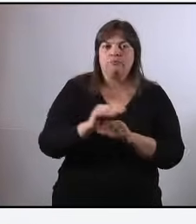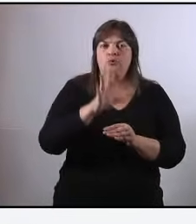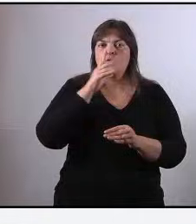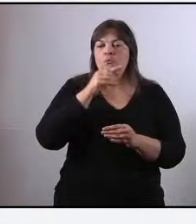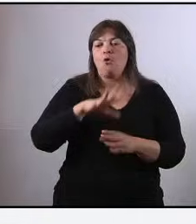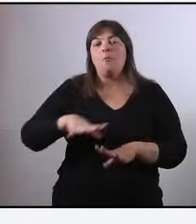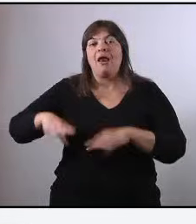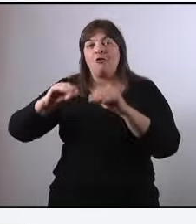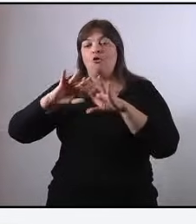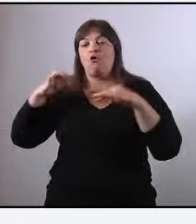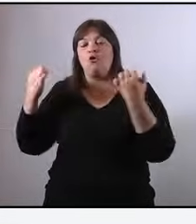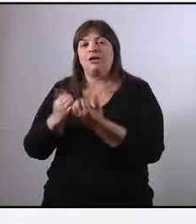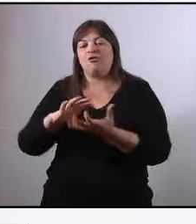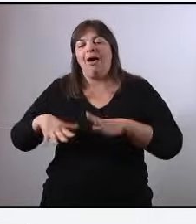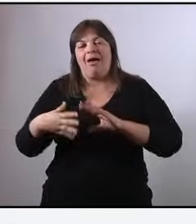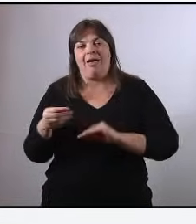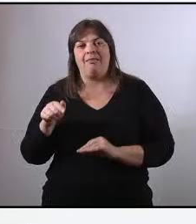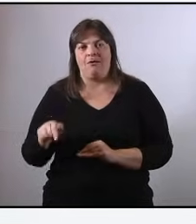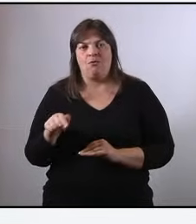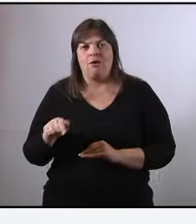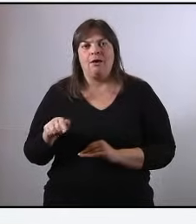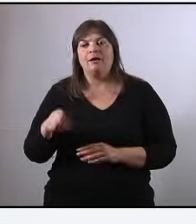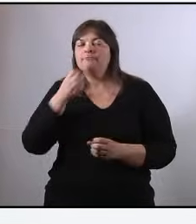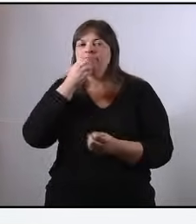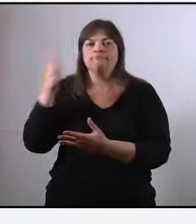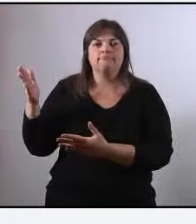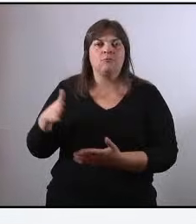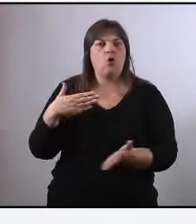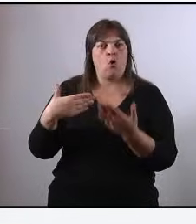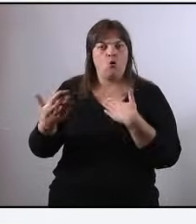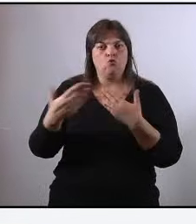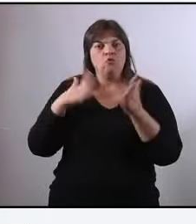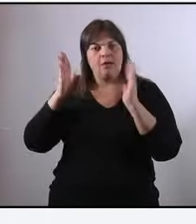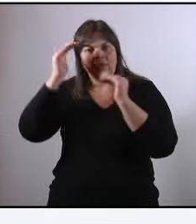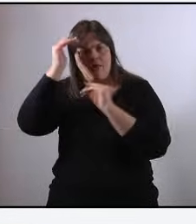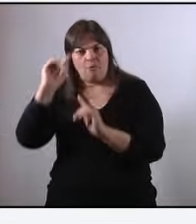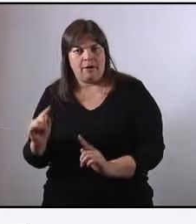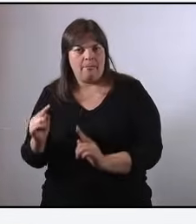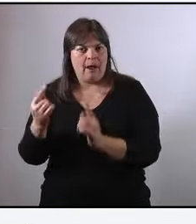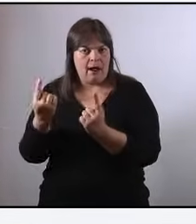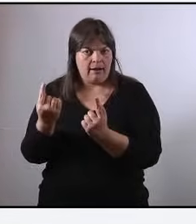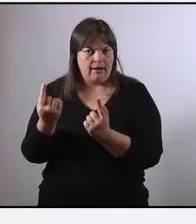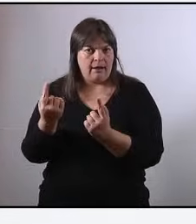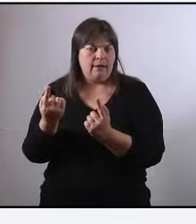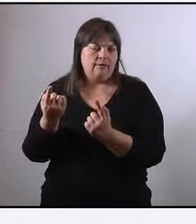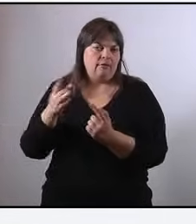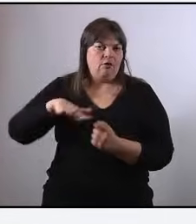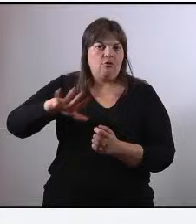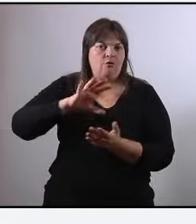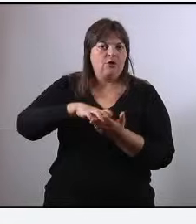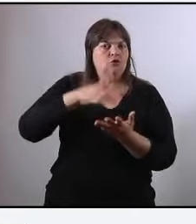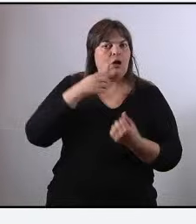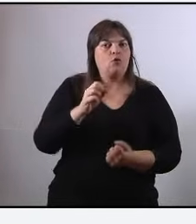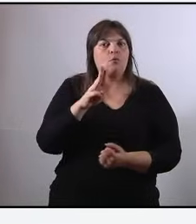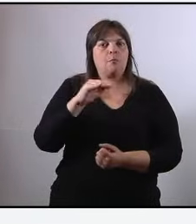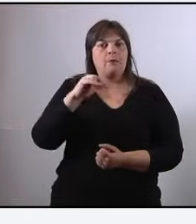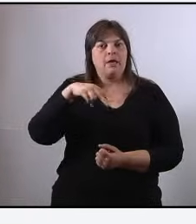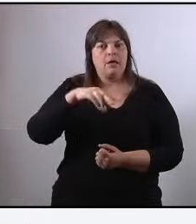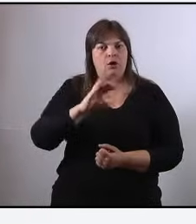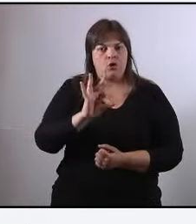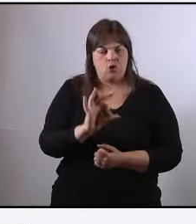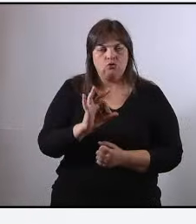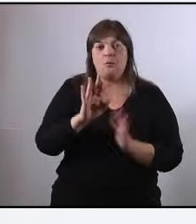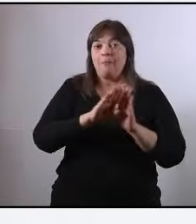de Congreso y que pueda acoger las consultas de atención primaria de Los Pinos. Los vecinos de Badajoz